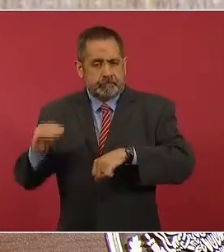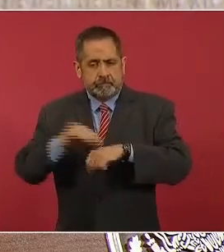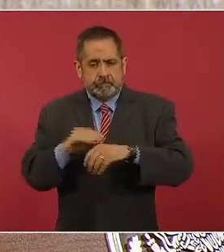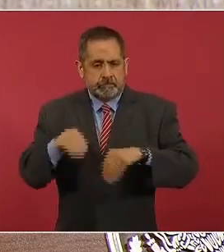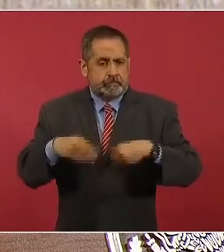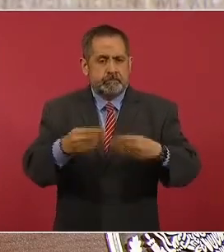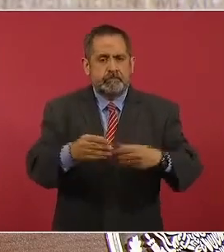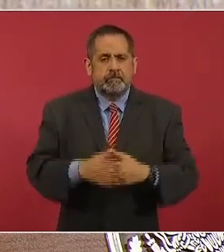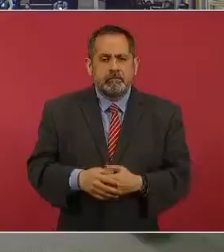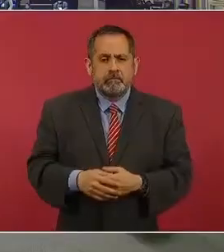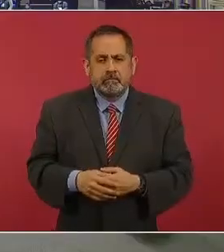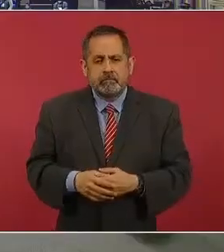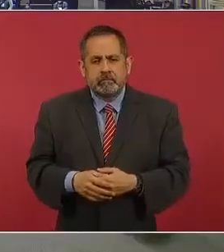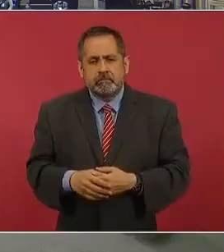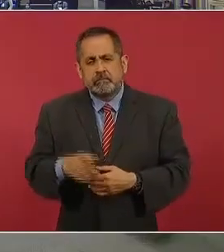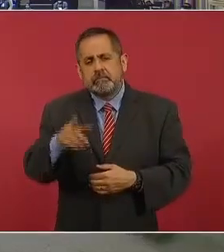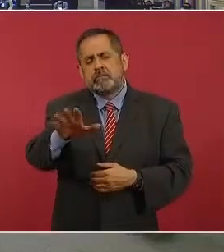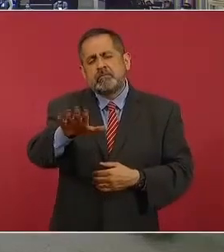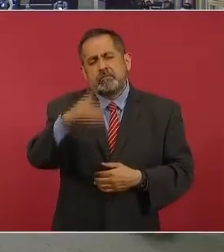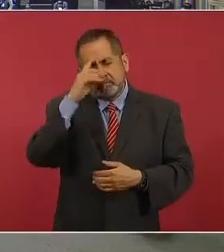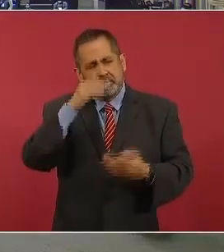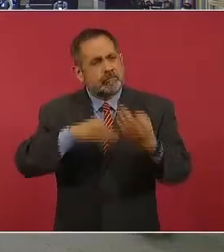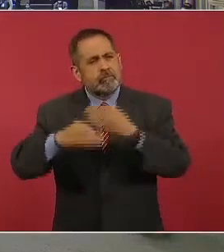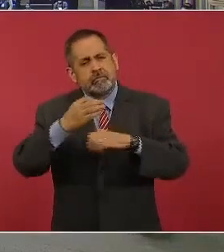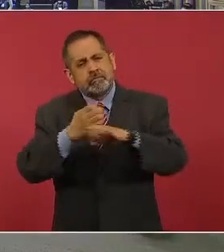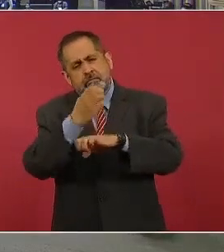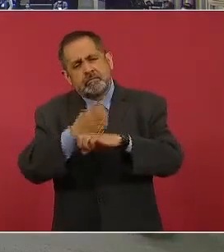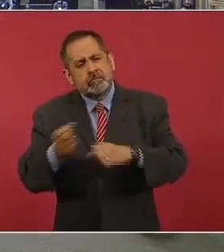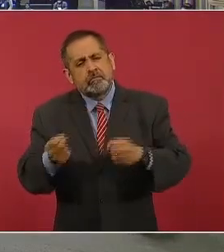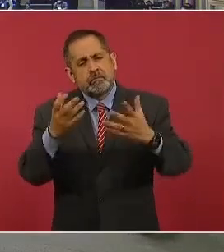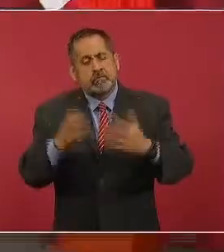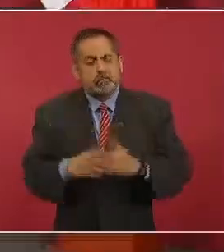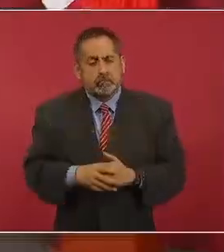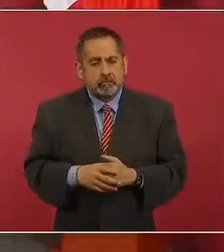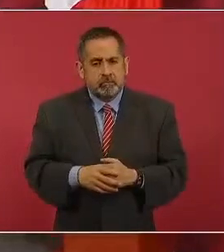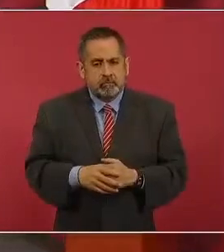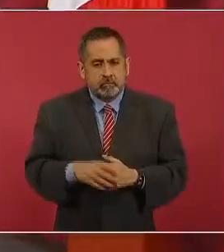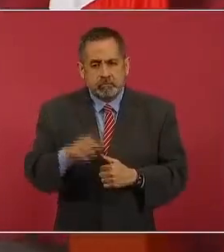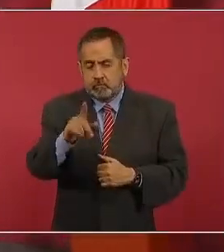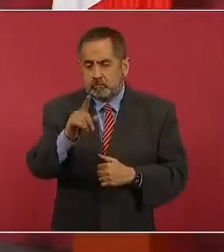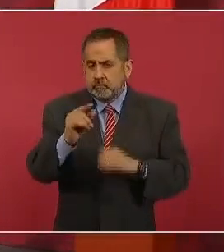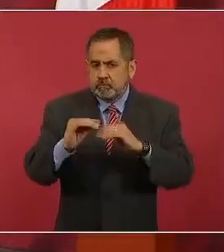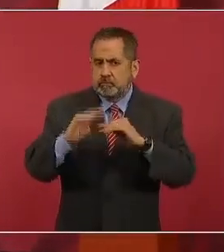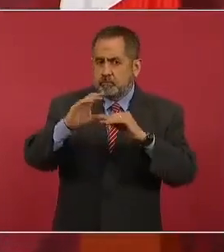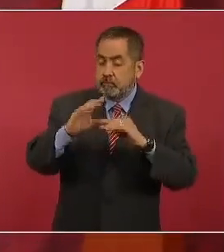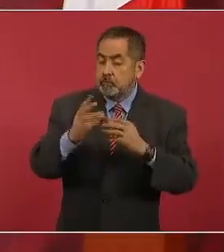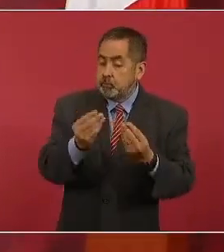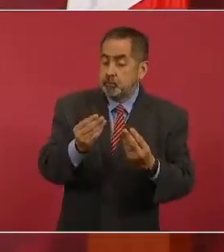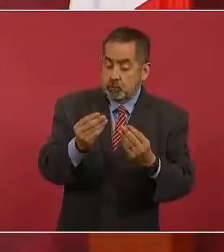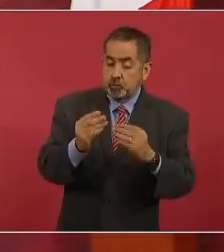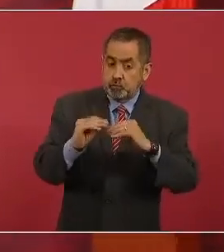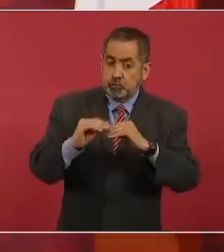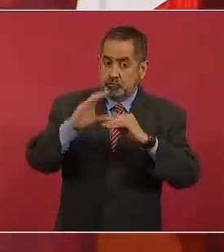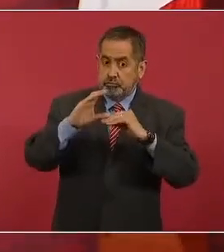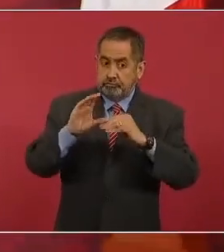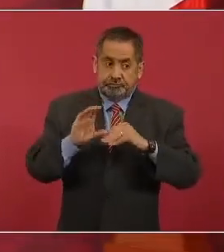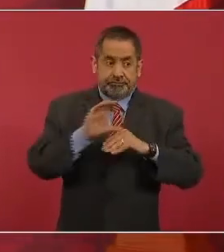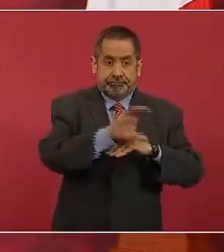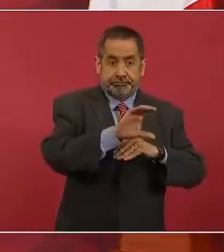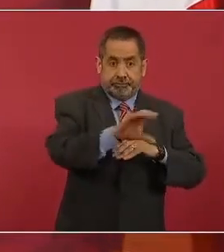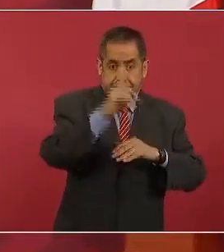¿Se sabe de cuánto sería el total para todos los estados? Es un aumento considerable en